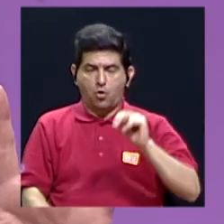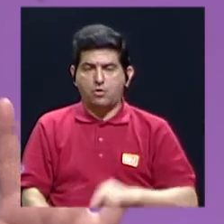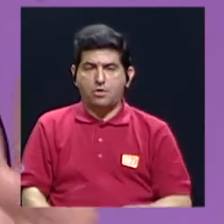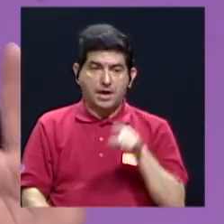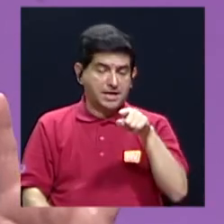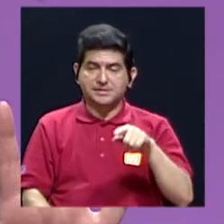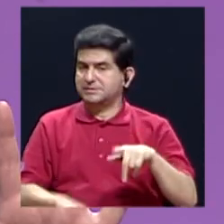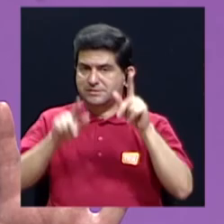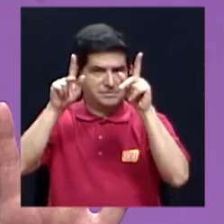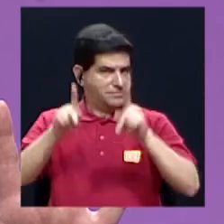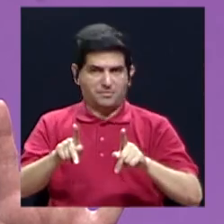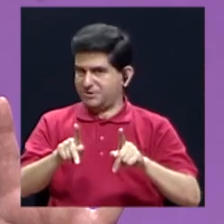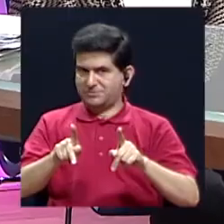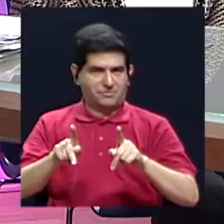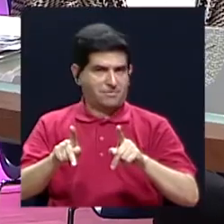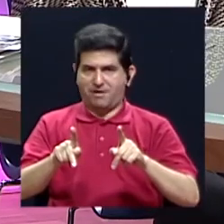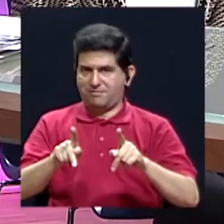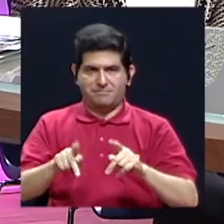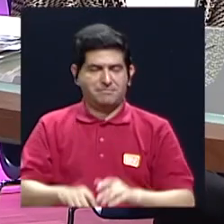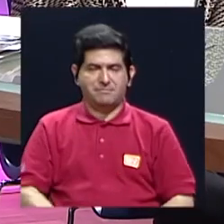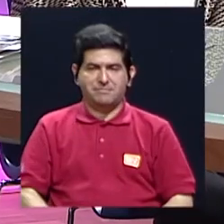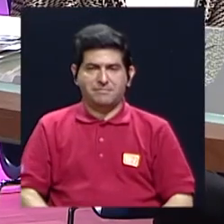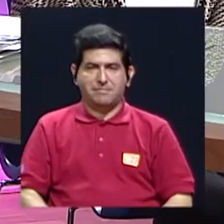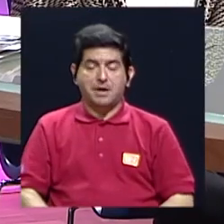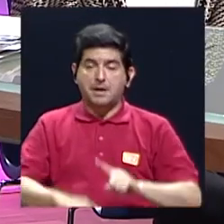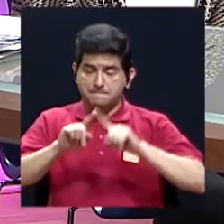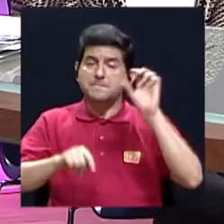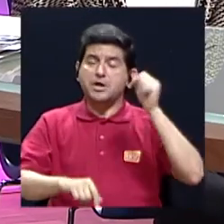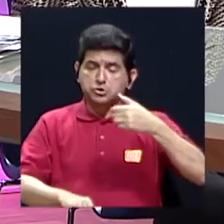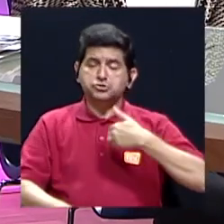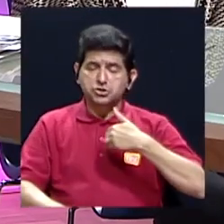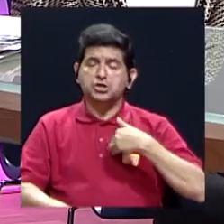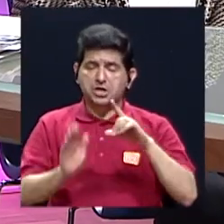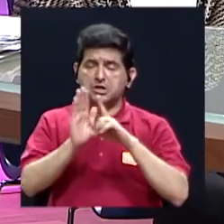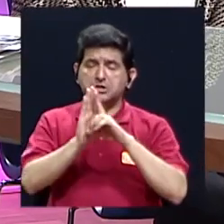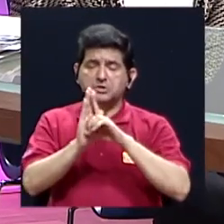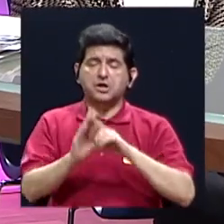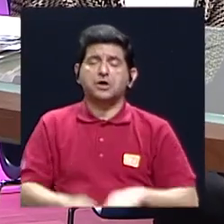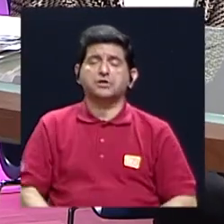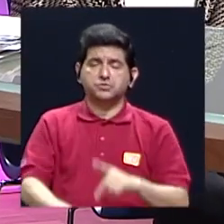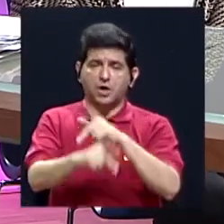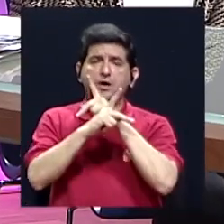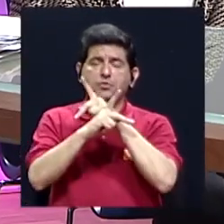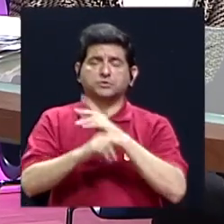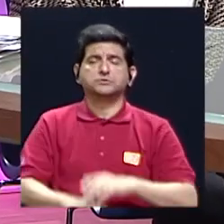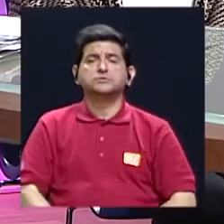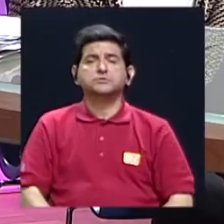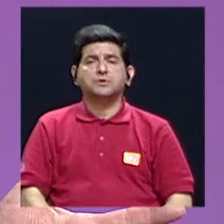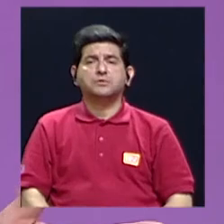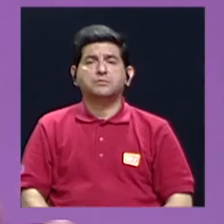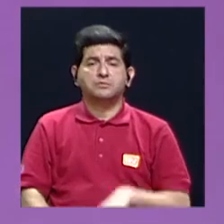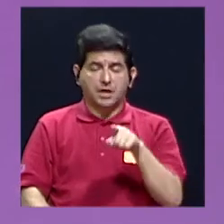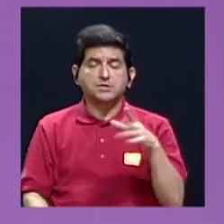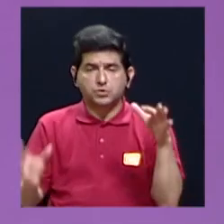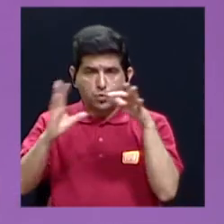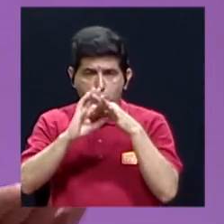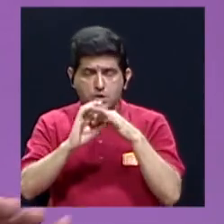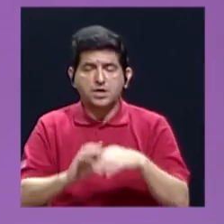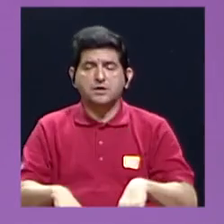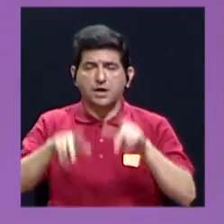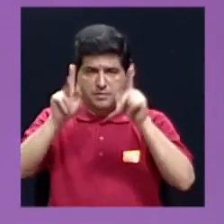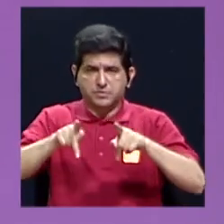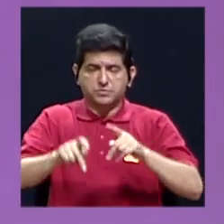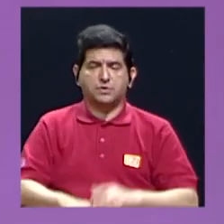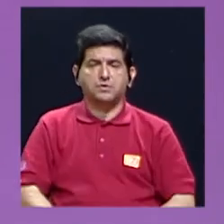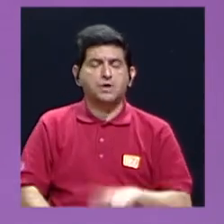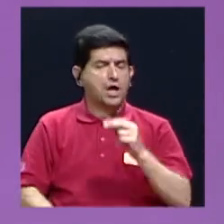es persona, no es ser humano, pero es digno de ser protegido, está, claro, asociado al ser humano, ¿verdad? En ese sentido no